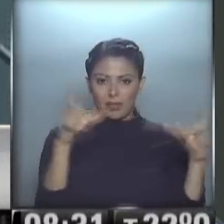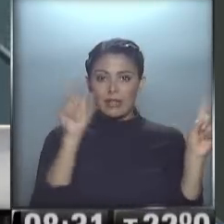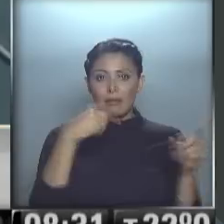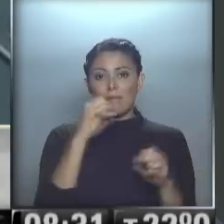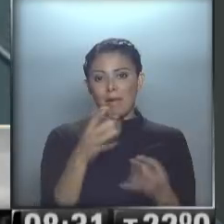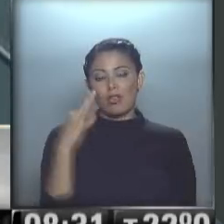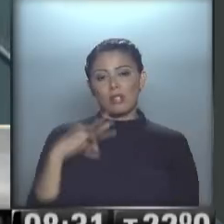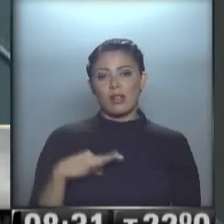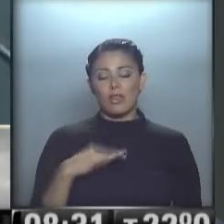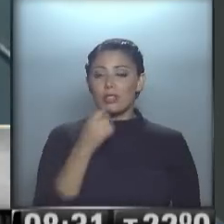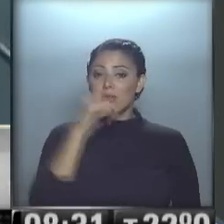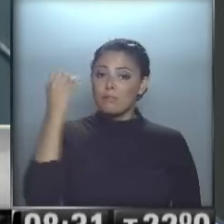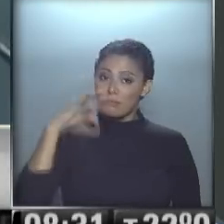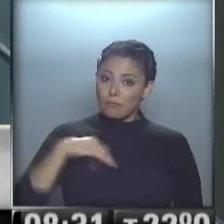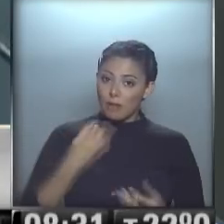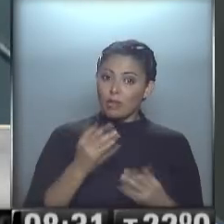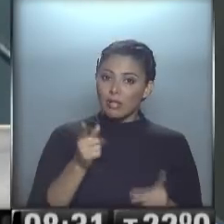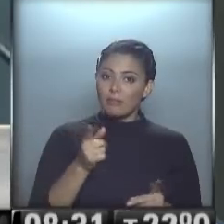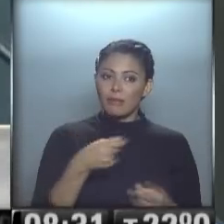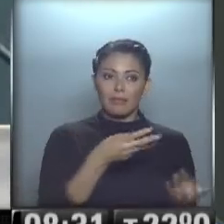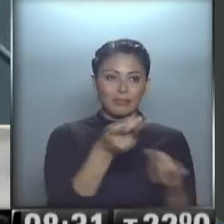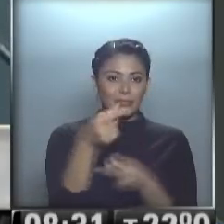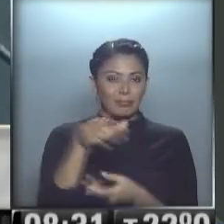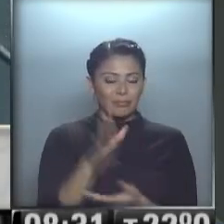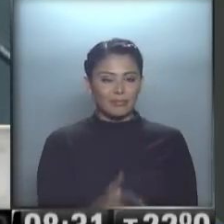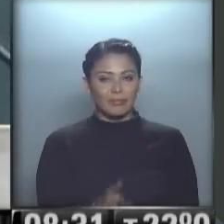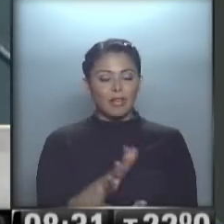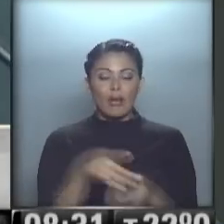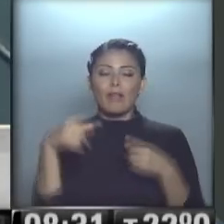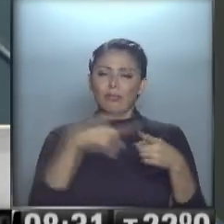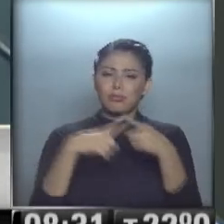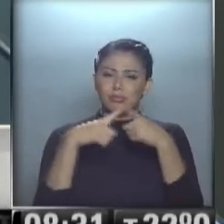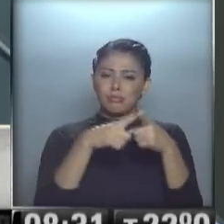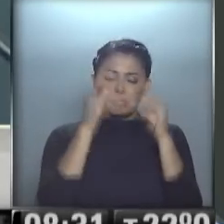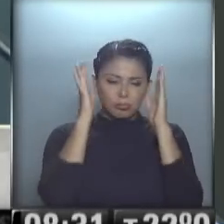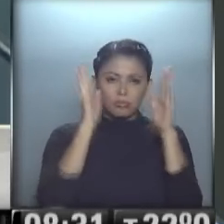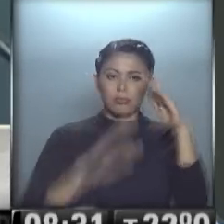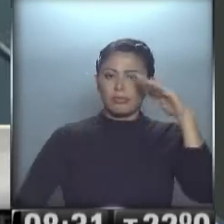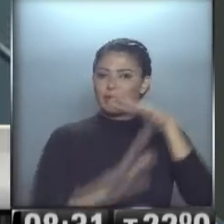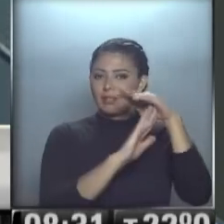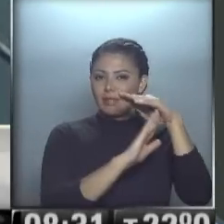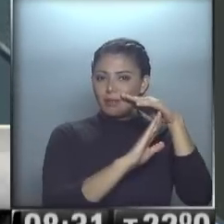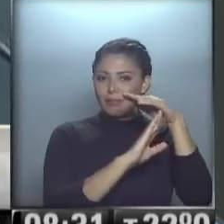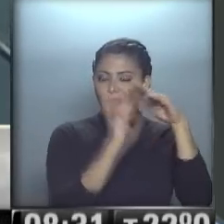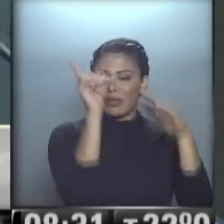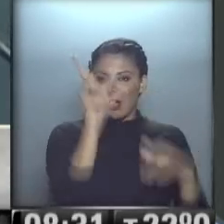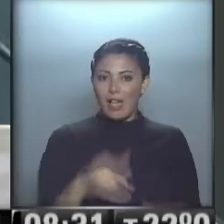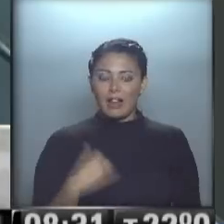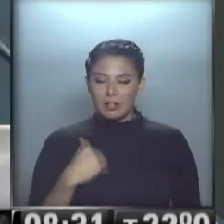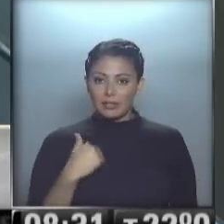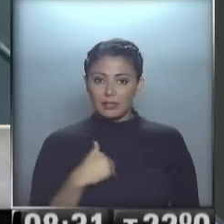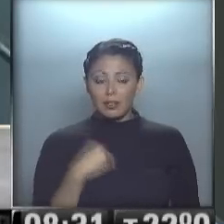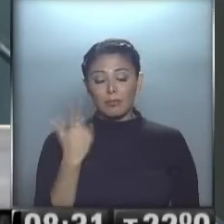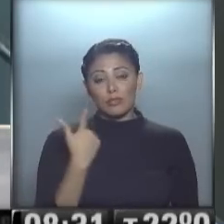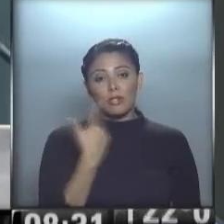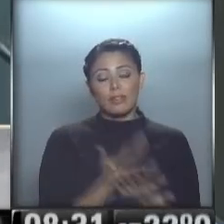salarios y con mejores salarios mejores ingresos entonces este es el debate principal de la República Argentina y el cual